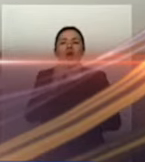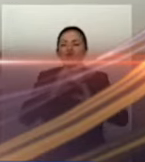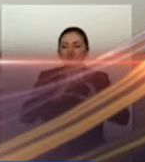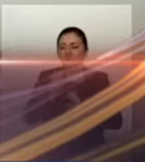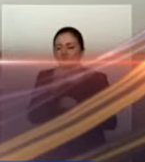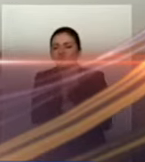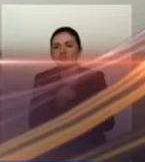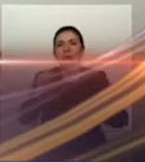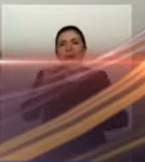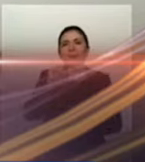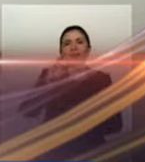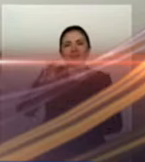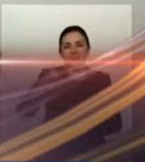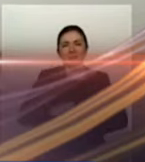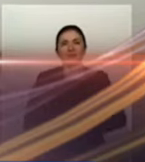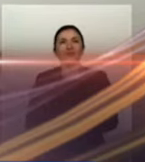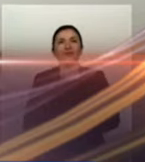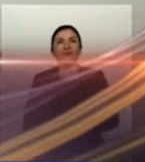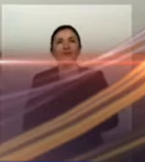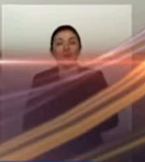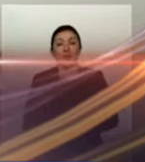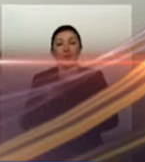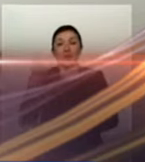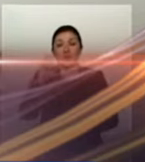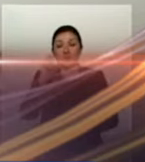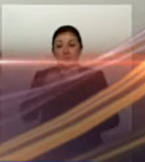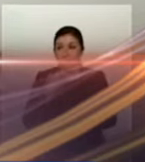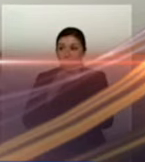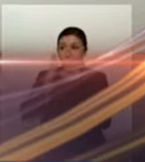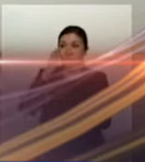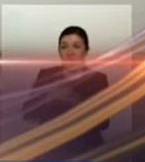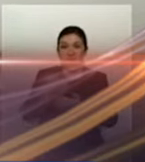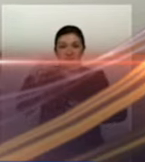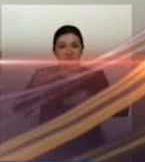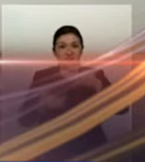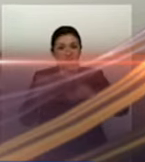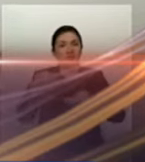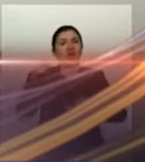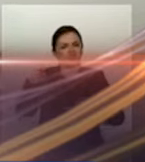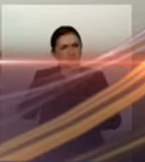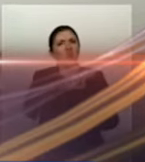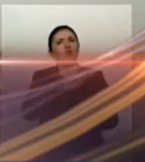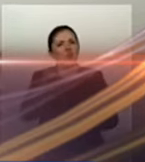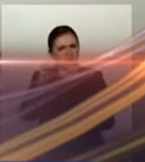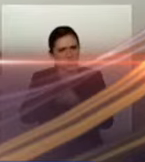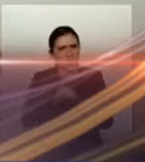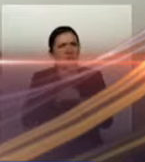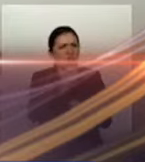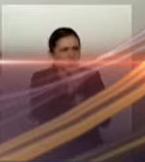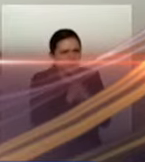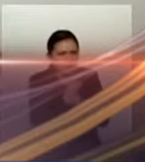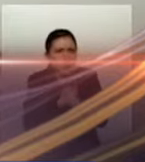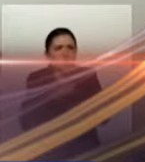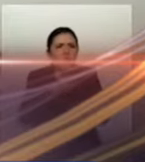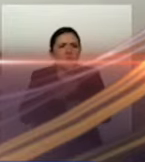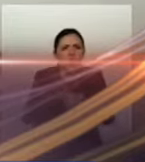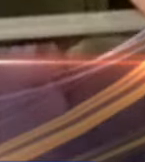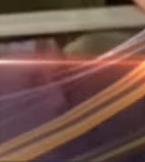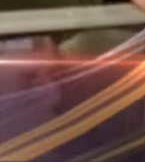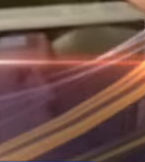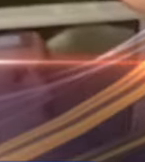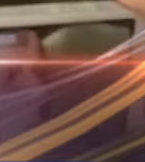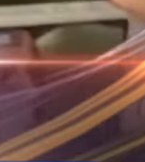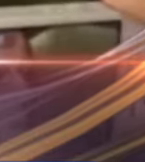presidente. Yo como secretario de Gobernación, y digan, o sea, invoco el testimonio de miles de personas con las que yo operé, no iba diciendo, es